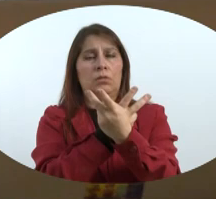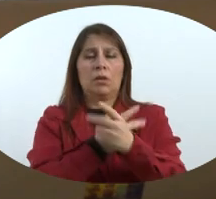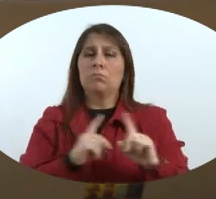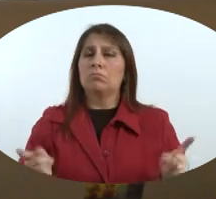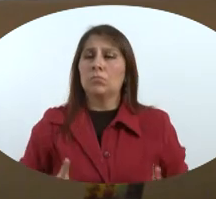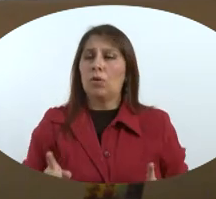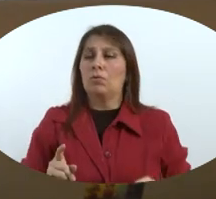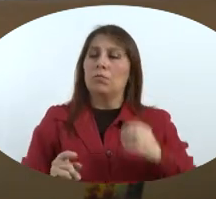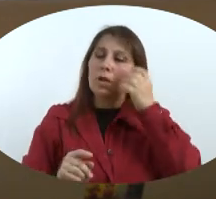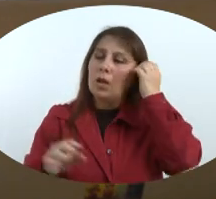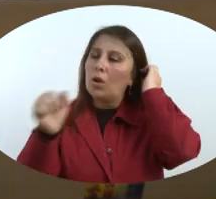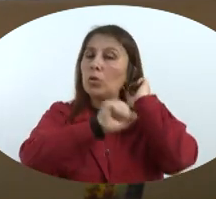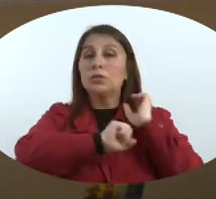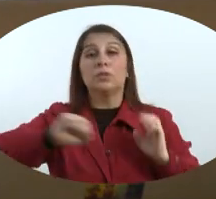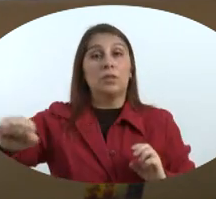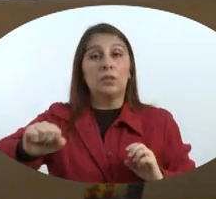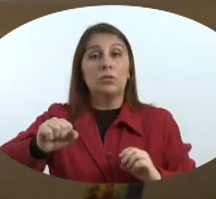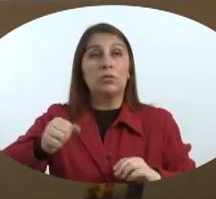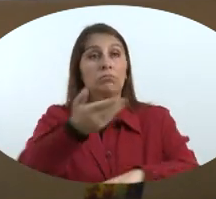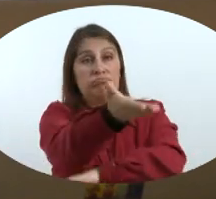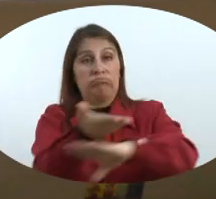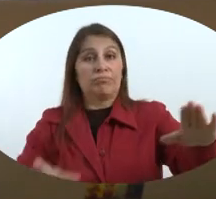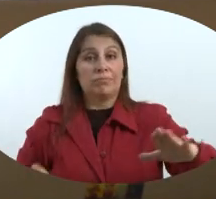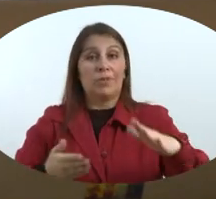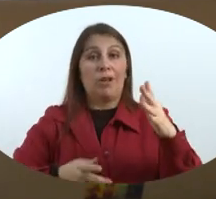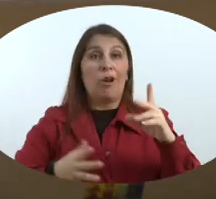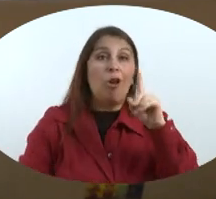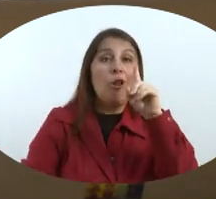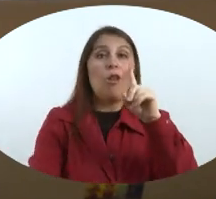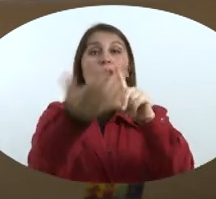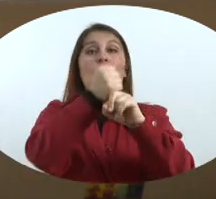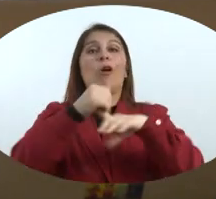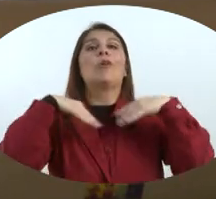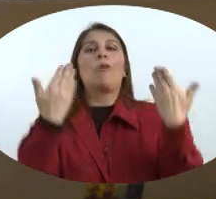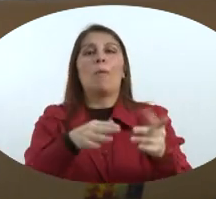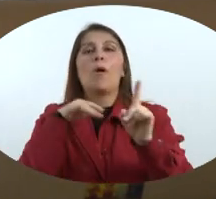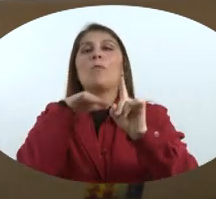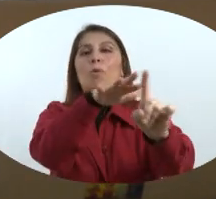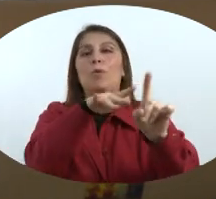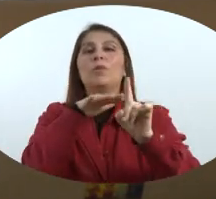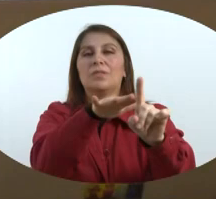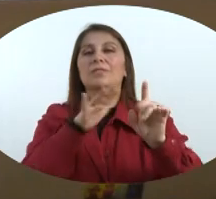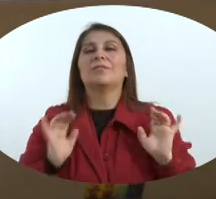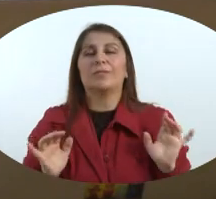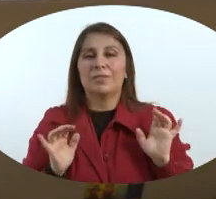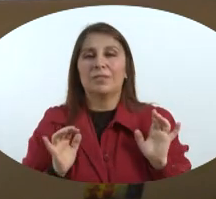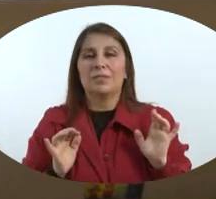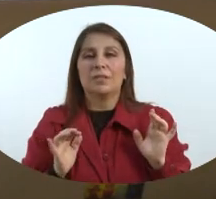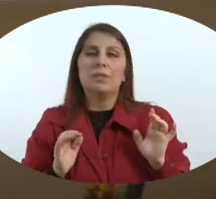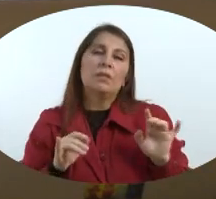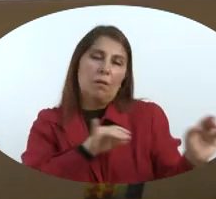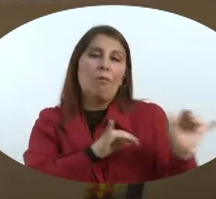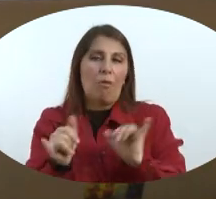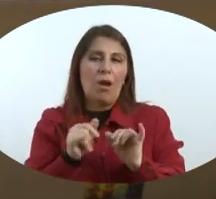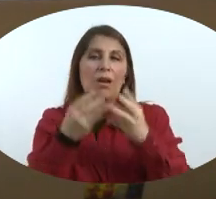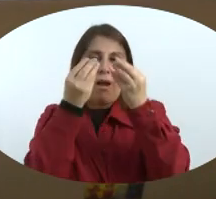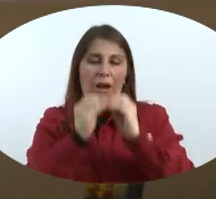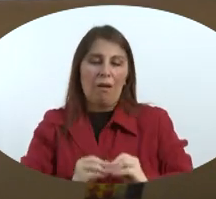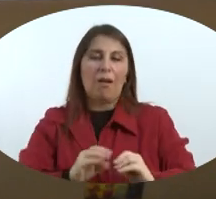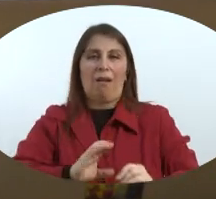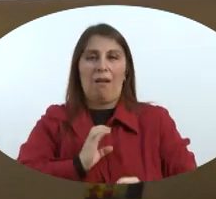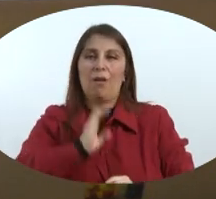los derechos los hemos conquistado a partir de movilizaciones y pues como lo carácter cómo se caracterizan las